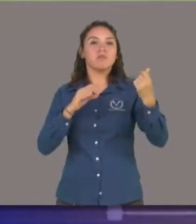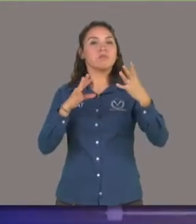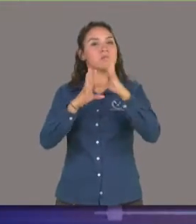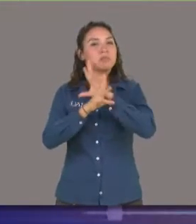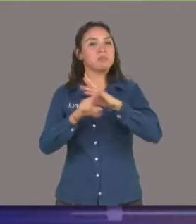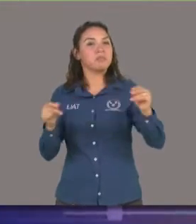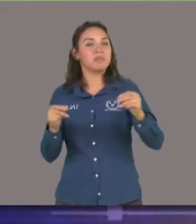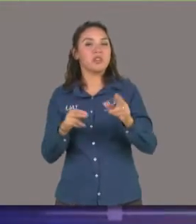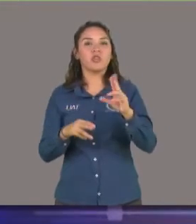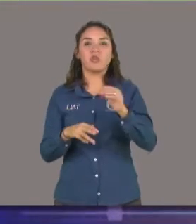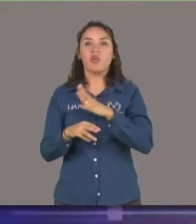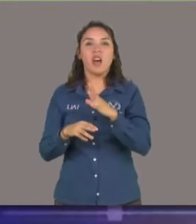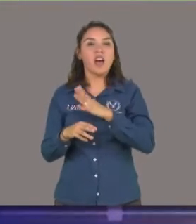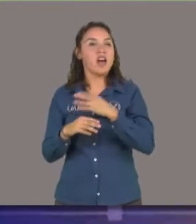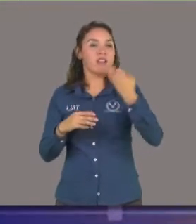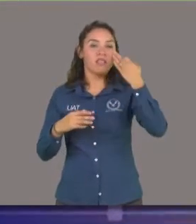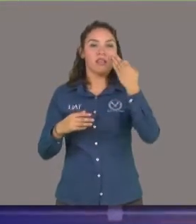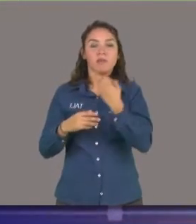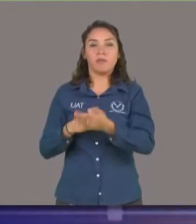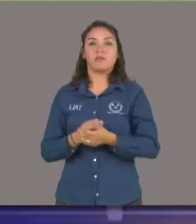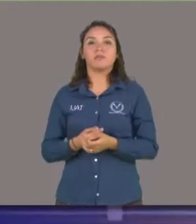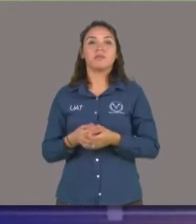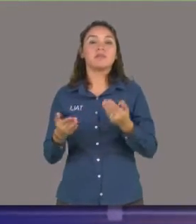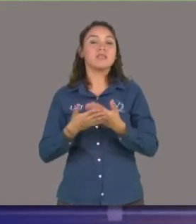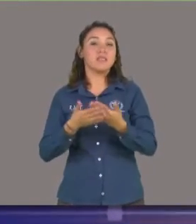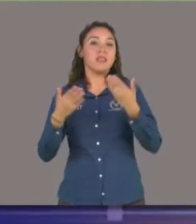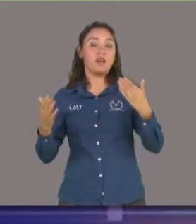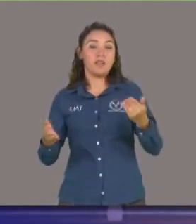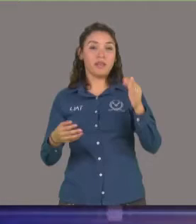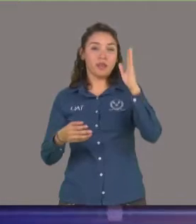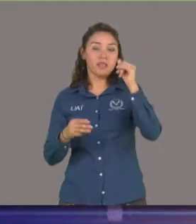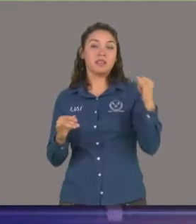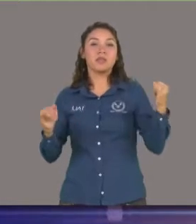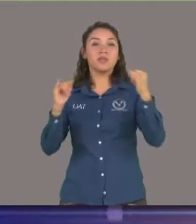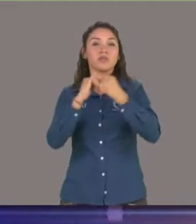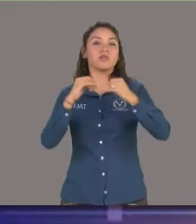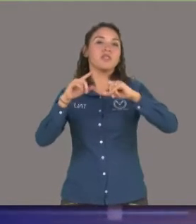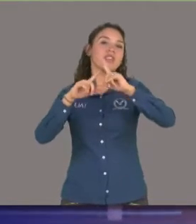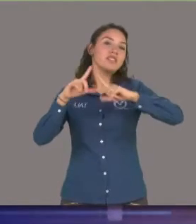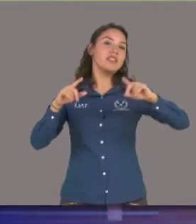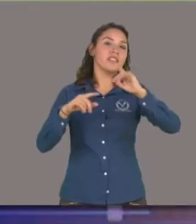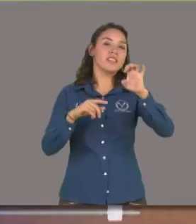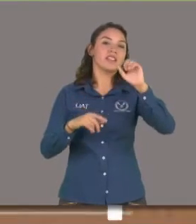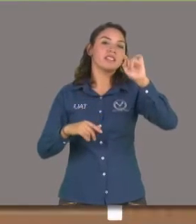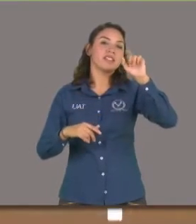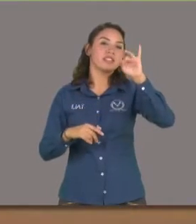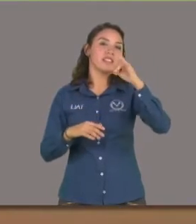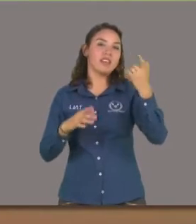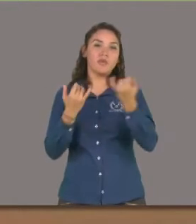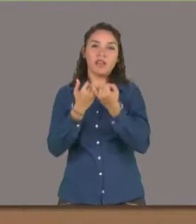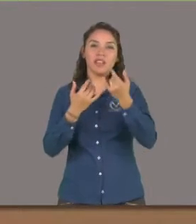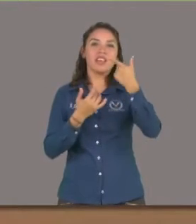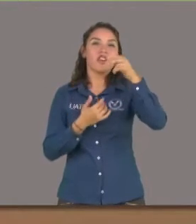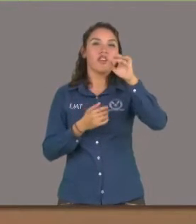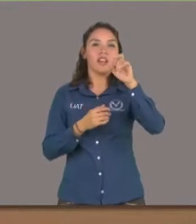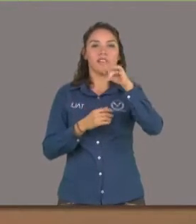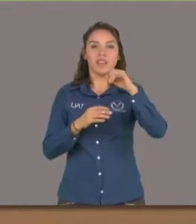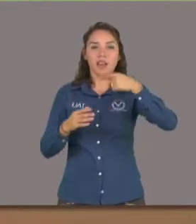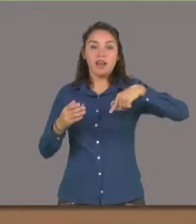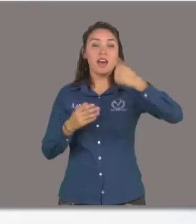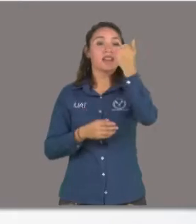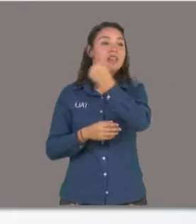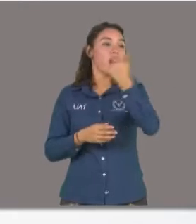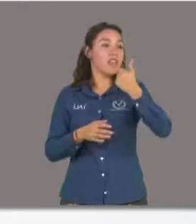convertirse en un negocio maduro. Desaparecían en un tiempo muy corto, en una vida muy